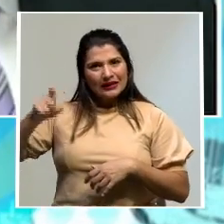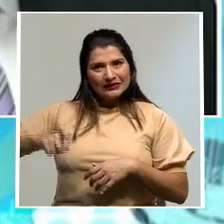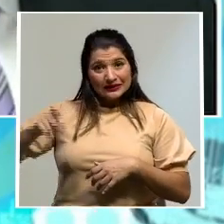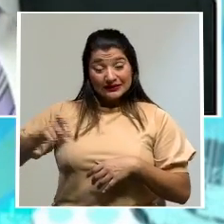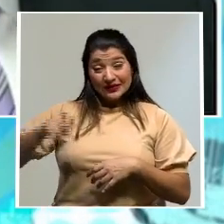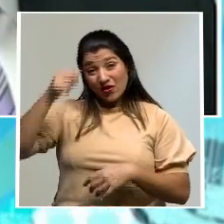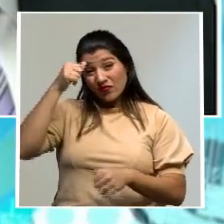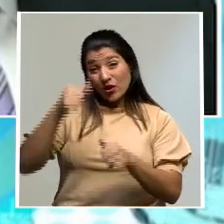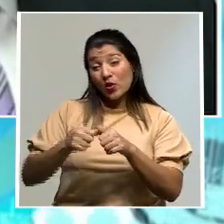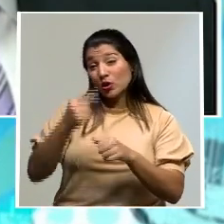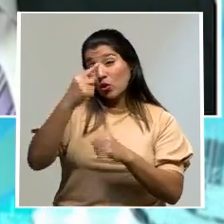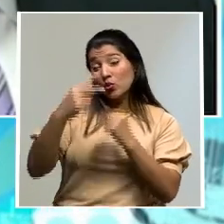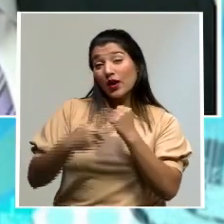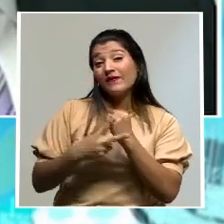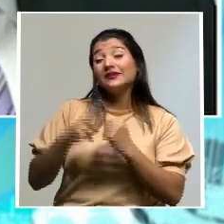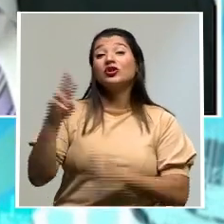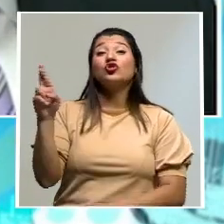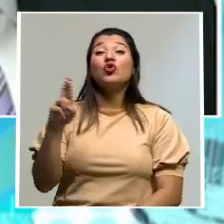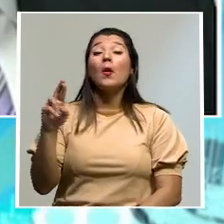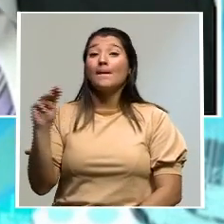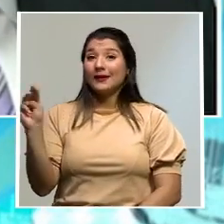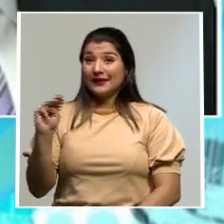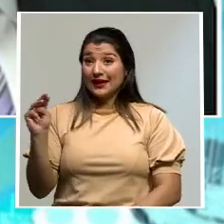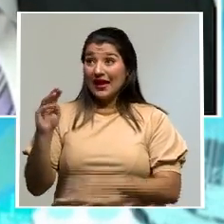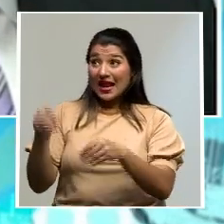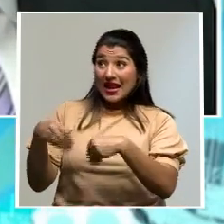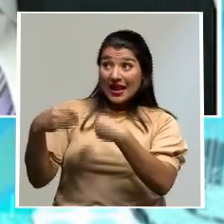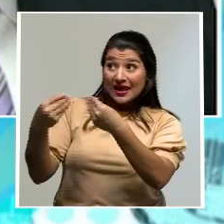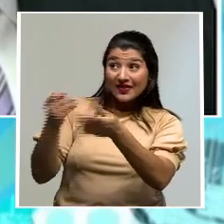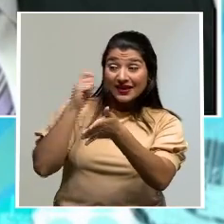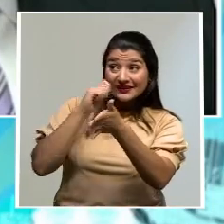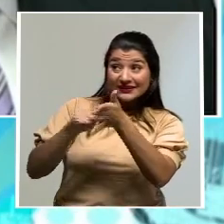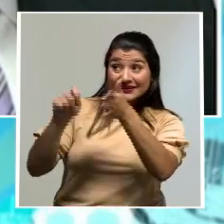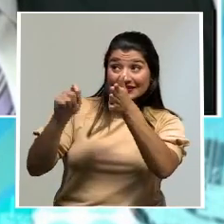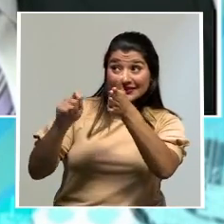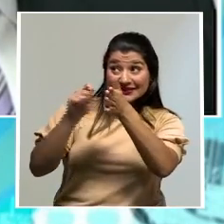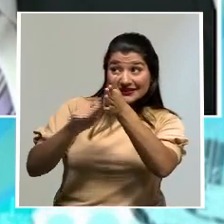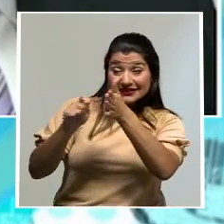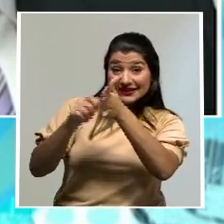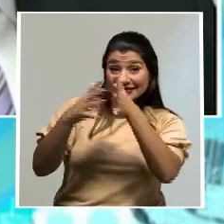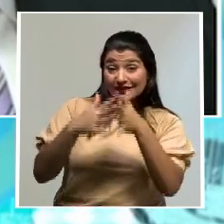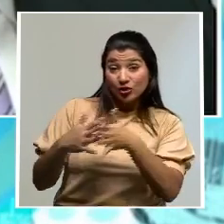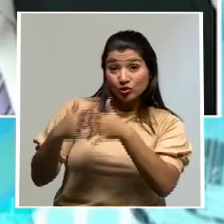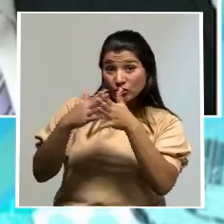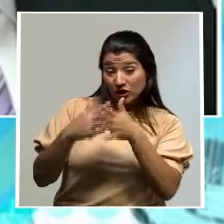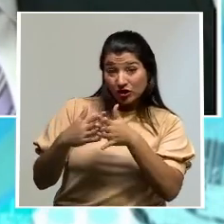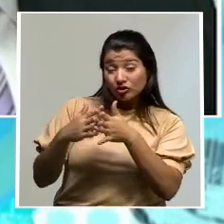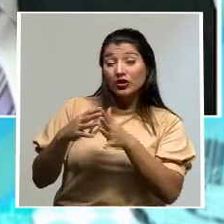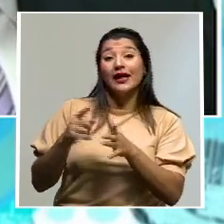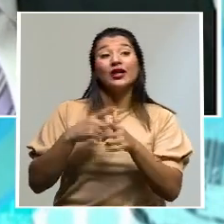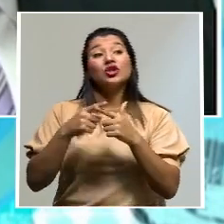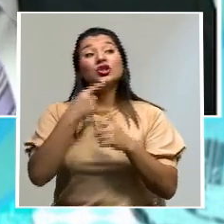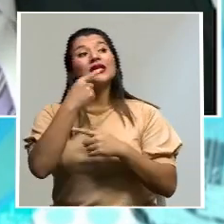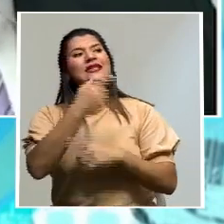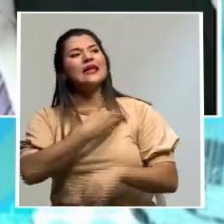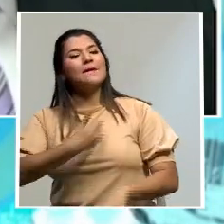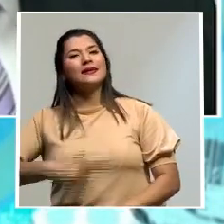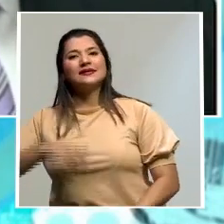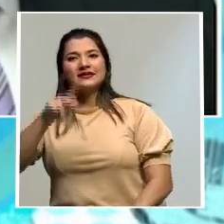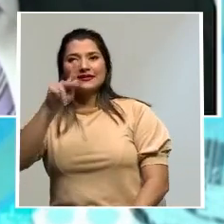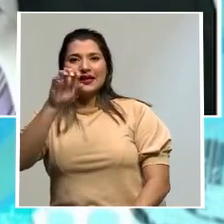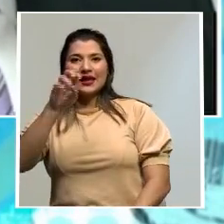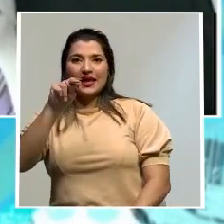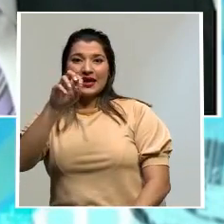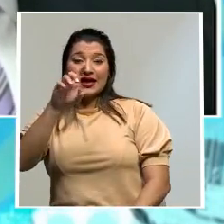Robert McNamara le ofrecen la Secretaría de Estado en los Estados Unidos de América y le dice al presidente Kennedy que él nunca ha estado